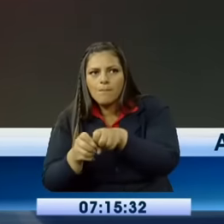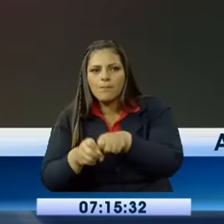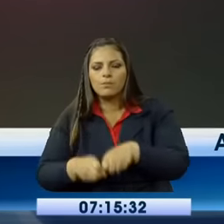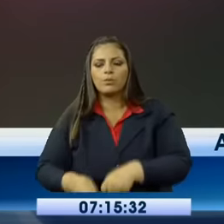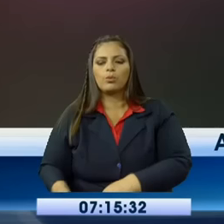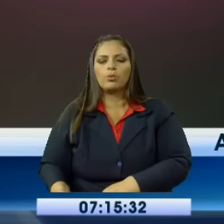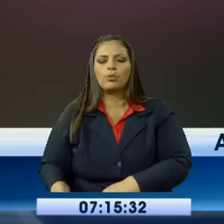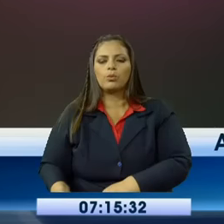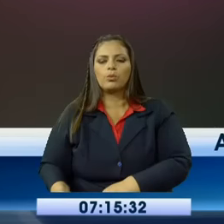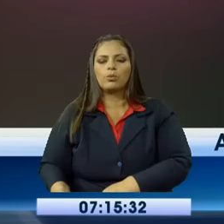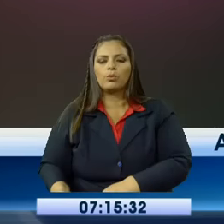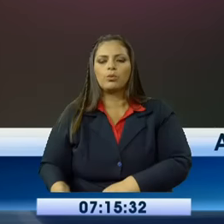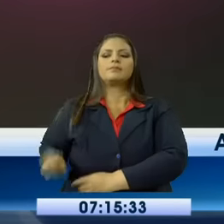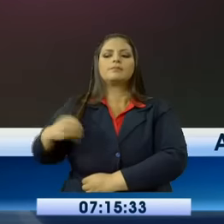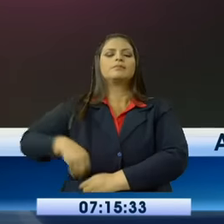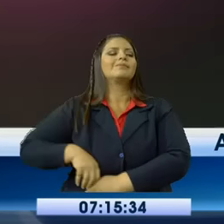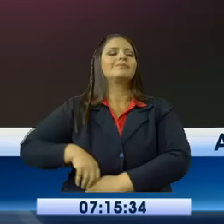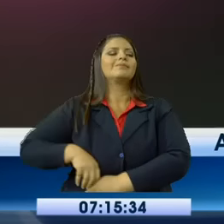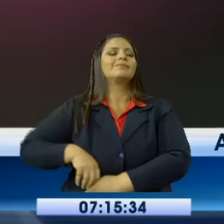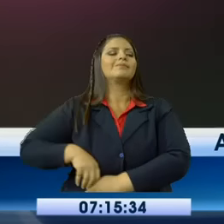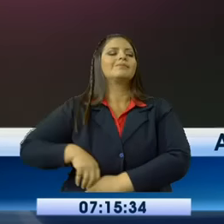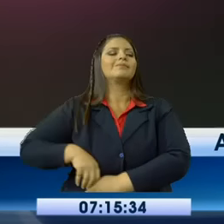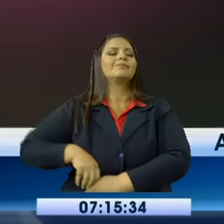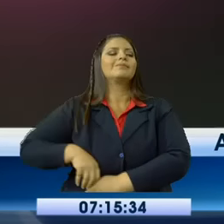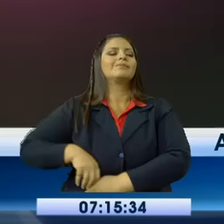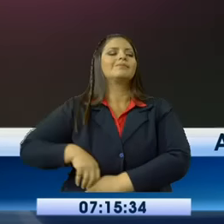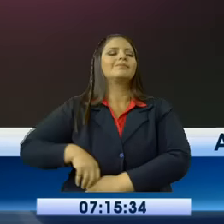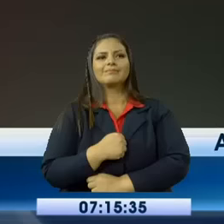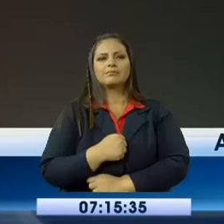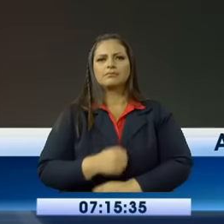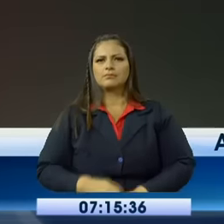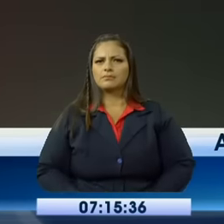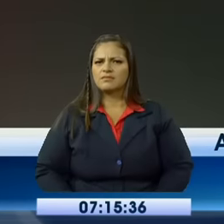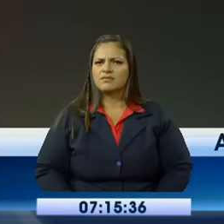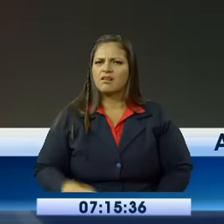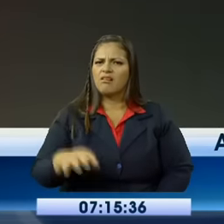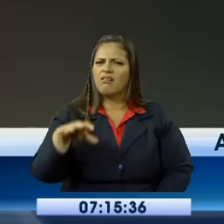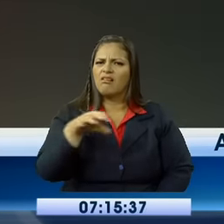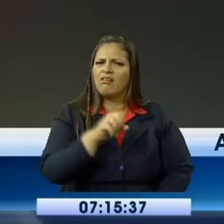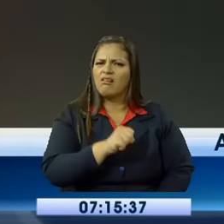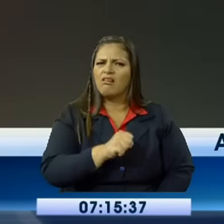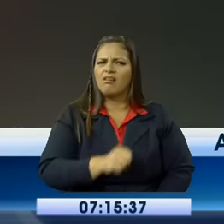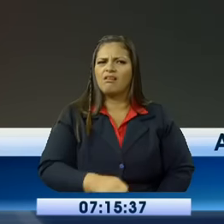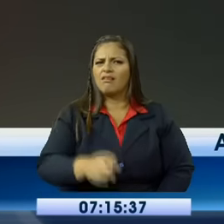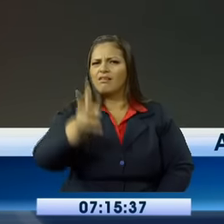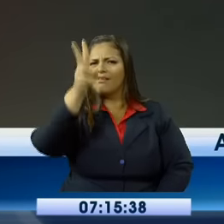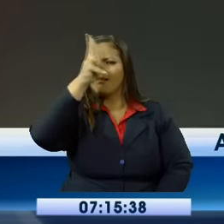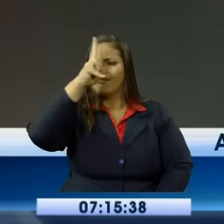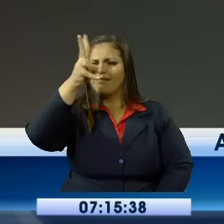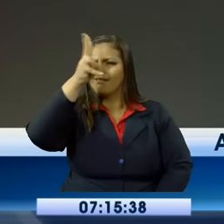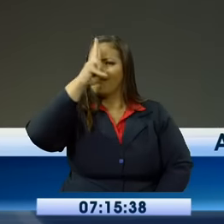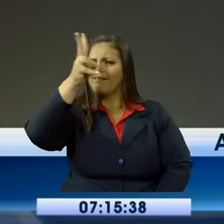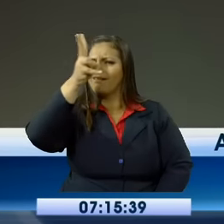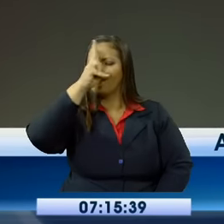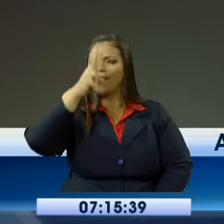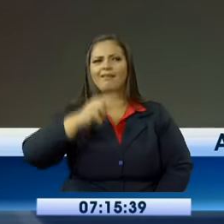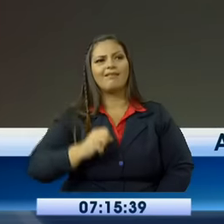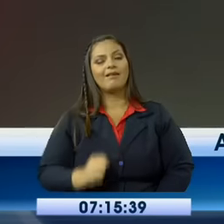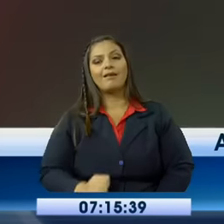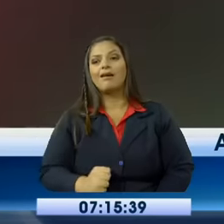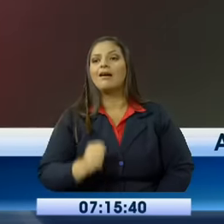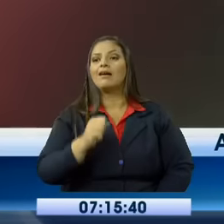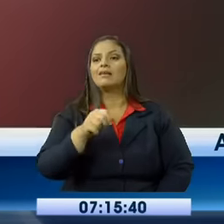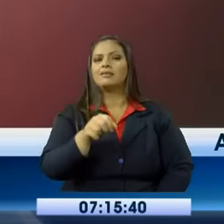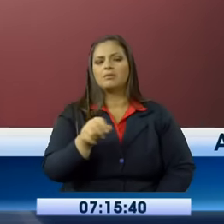con la laptop. Ahí está, ahí lleva la laptop en la mano. Ahora, para hacer eso tiene que haber estudiado el comportamiento de la gente ahí adentro. ¿Por qué? Porque en